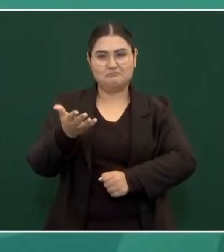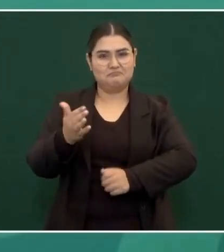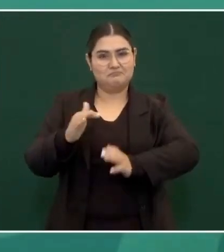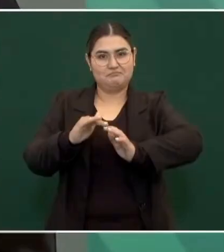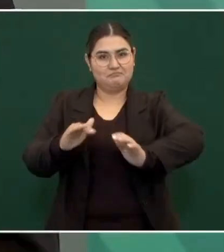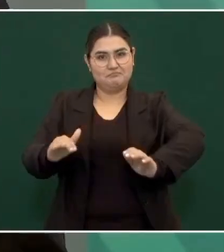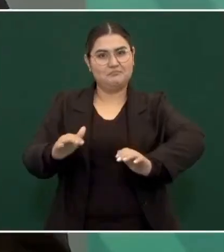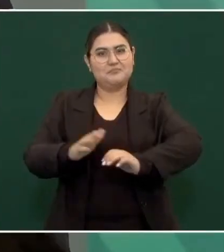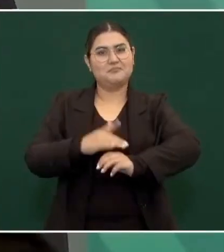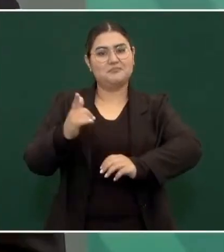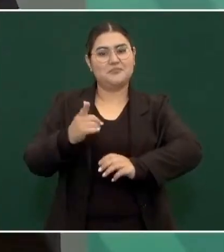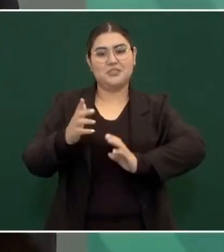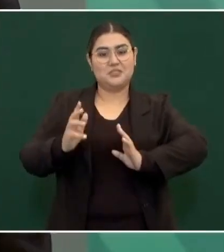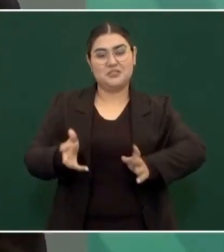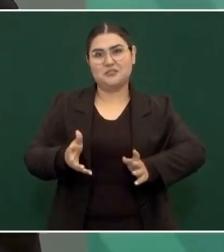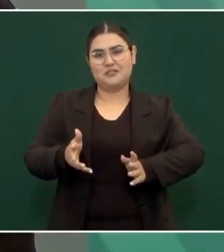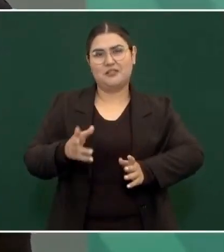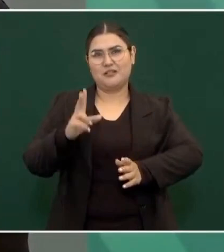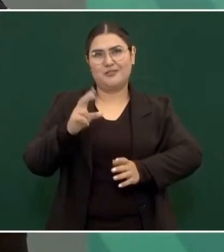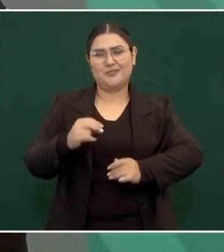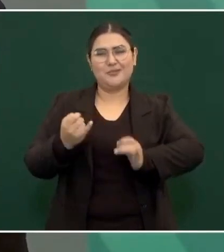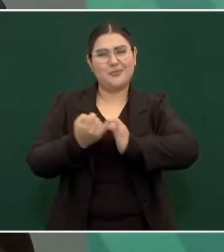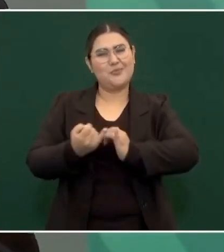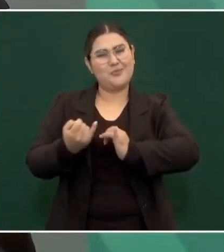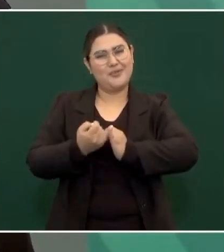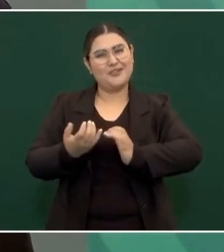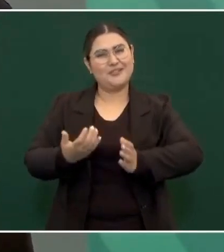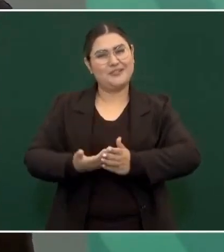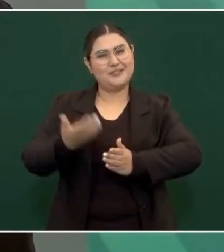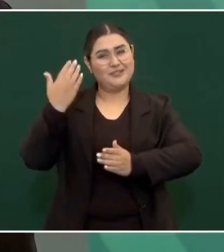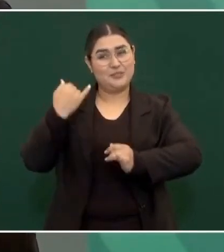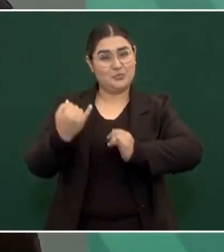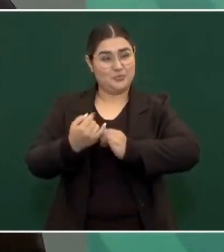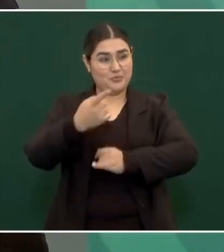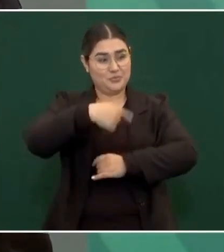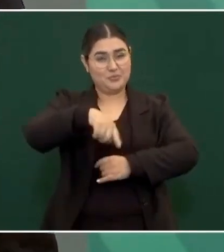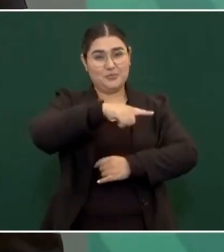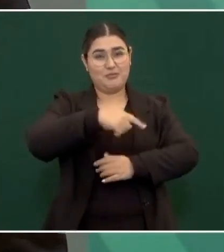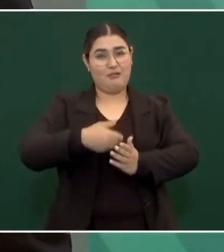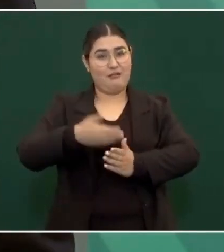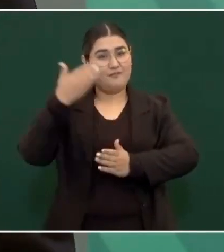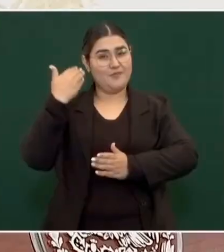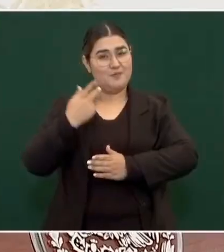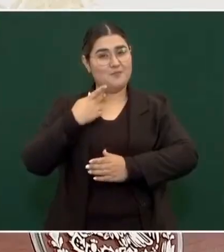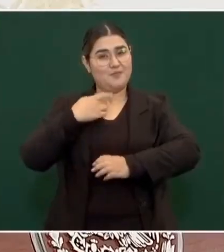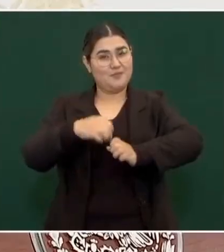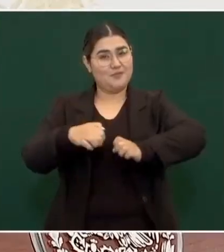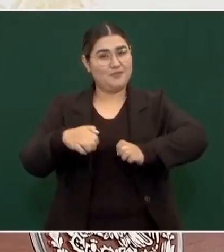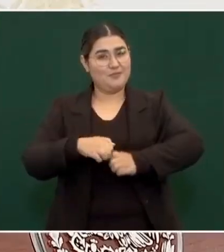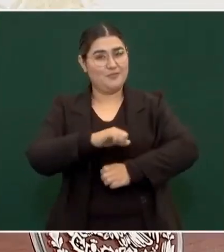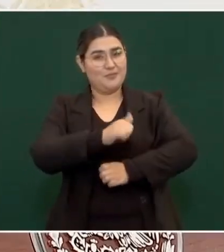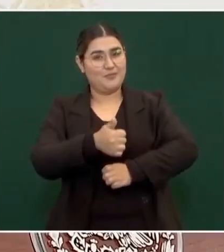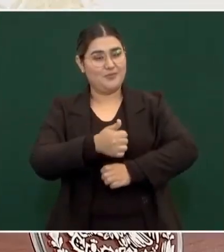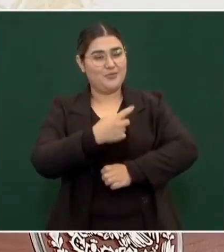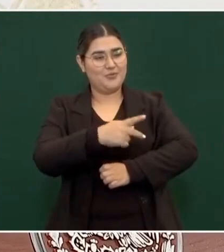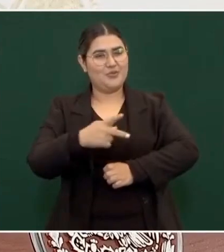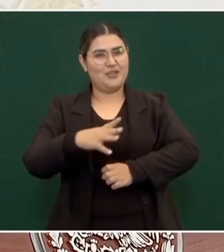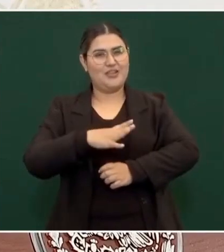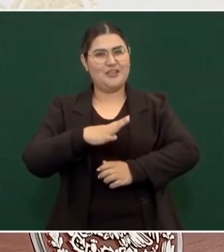que ya no hay como era con ellos como sucedía con ellos gasolinazos